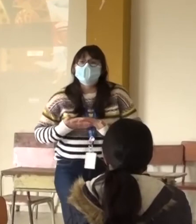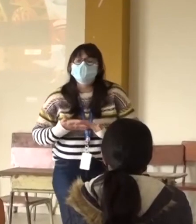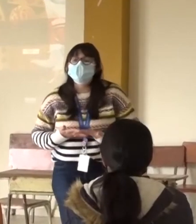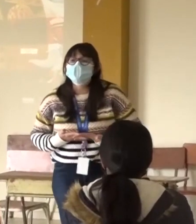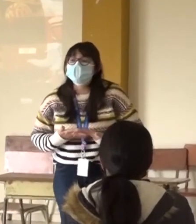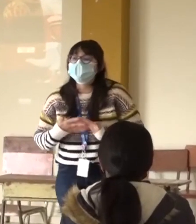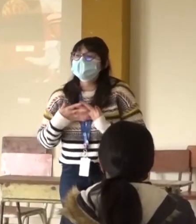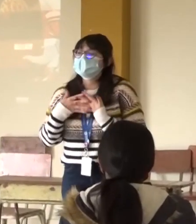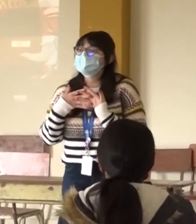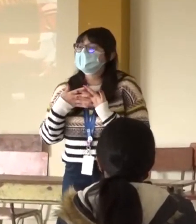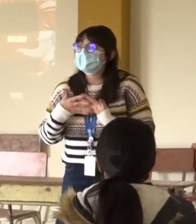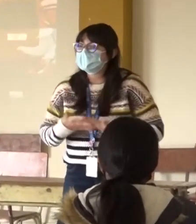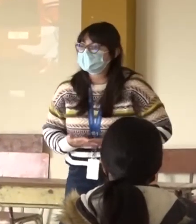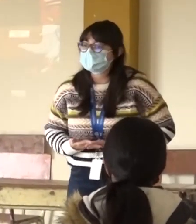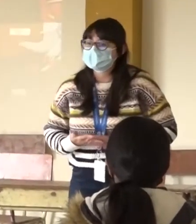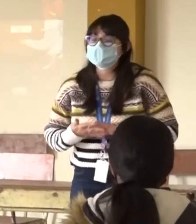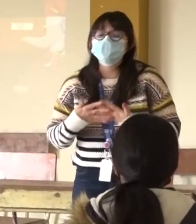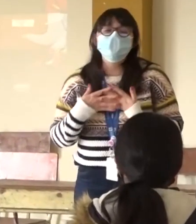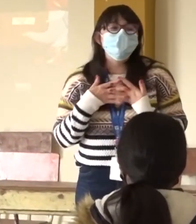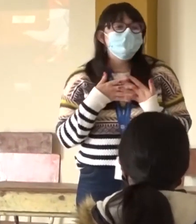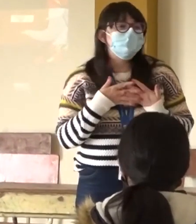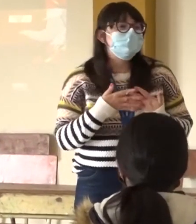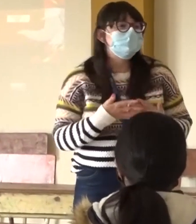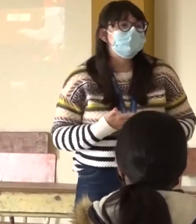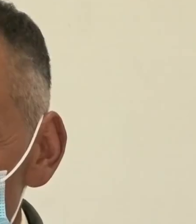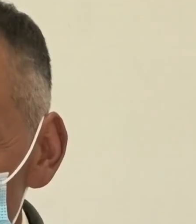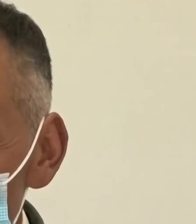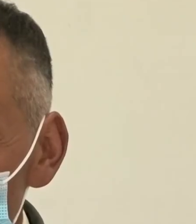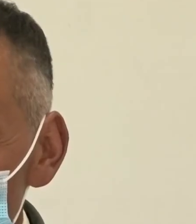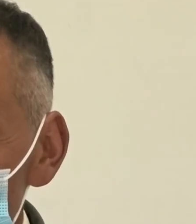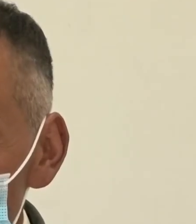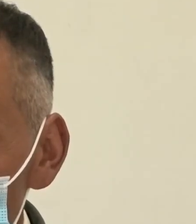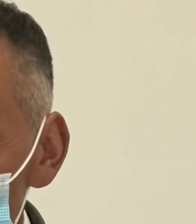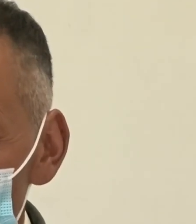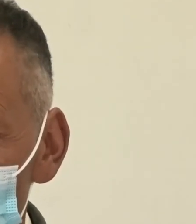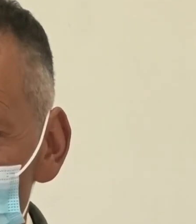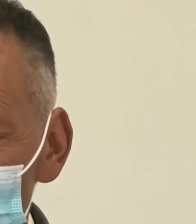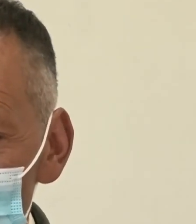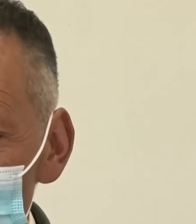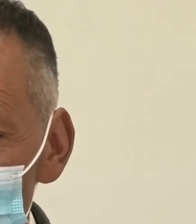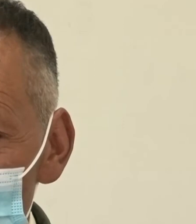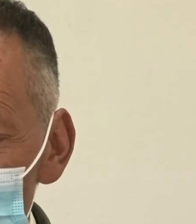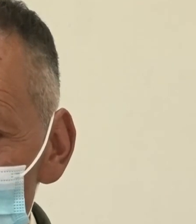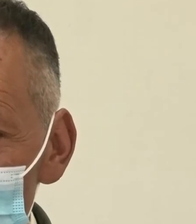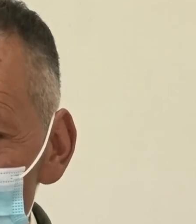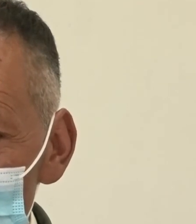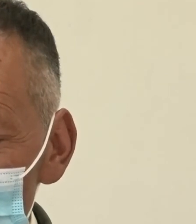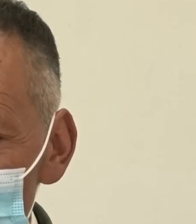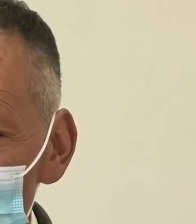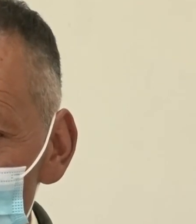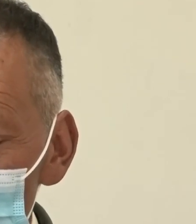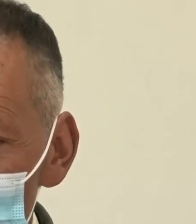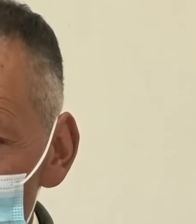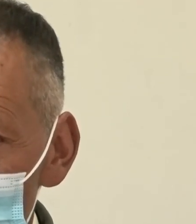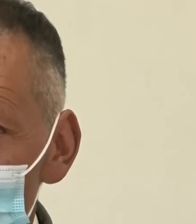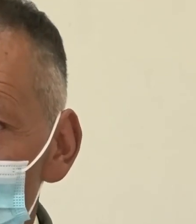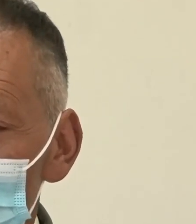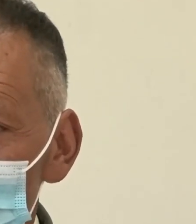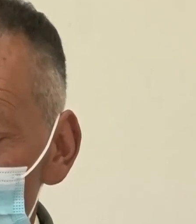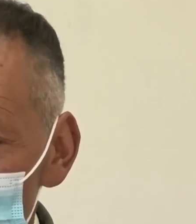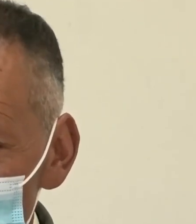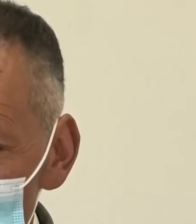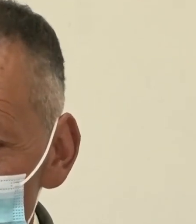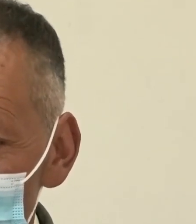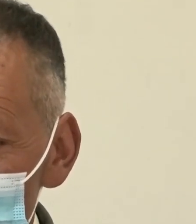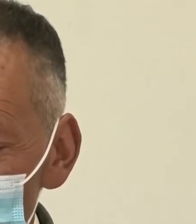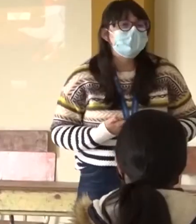permanente con los profesionales de agronomía, zootecnia y empresarismo. Agradecemos a la Secretaría de Agricultura por estos talleres que nos están dando y